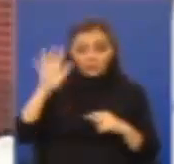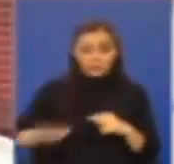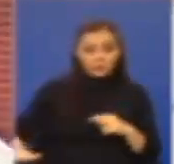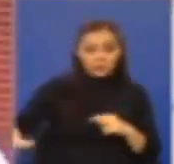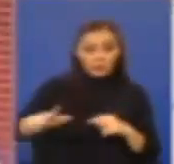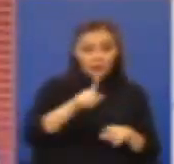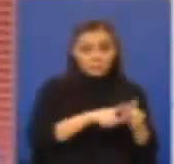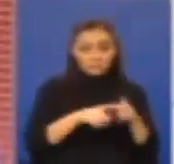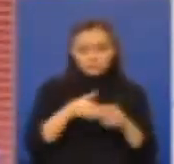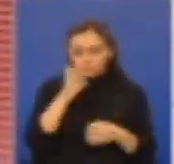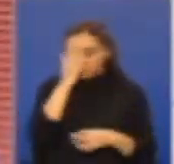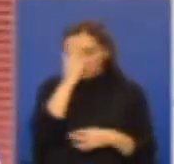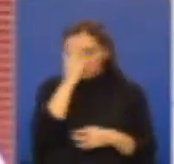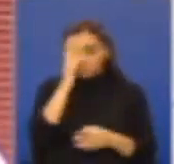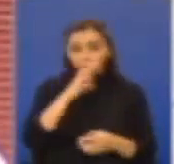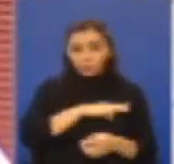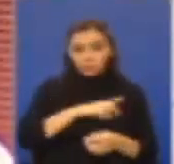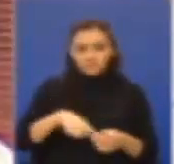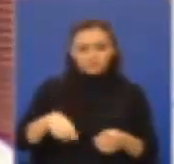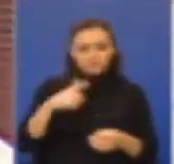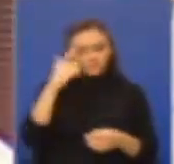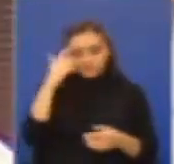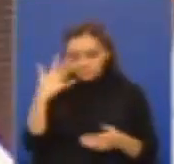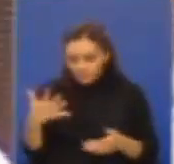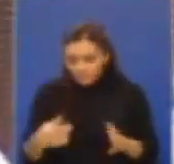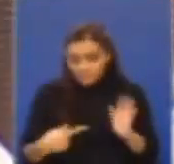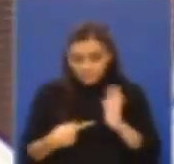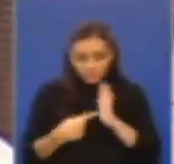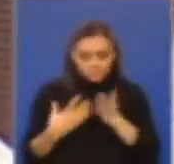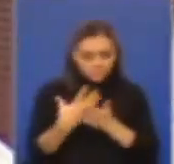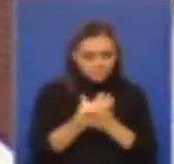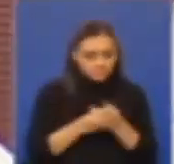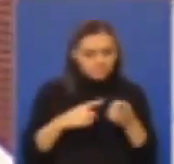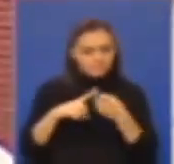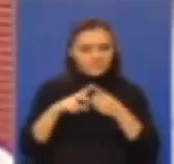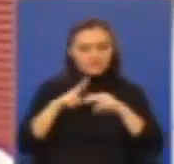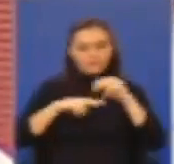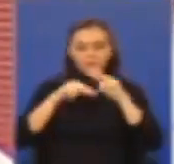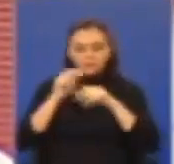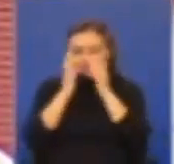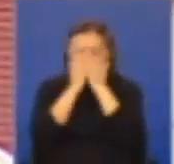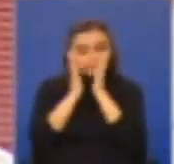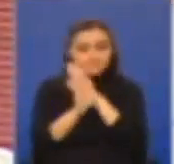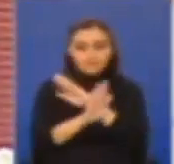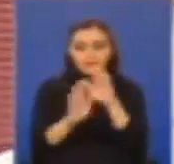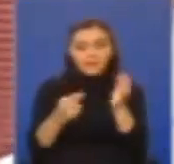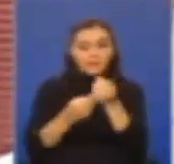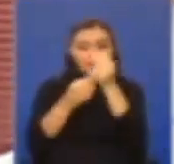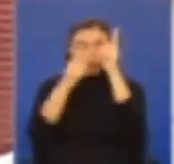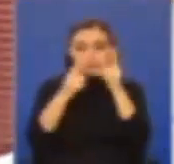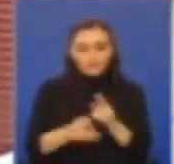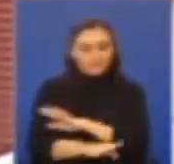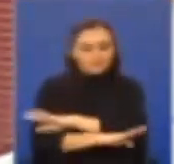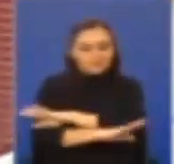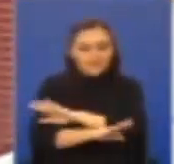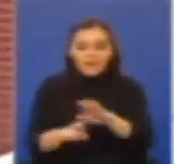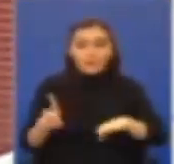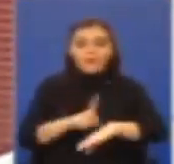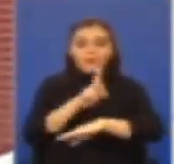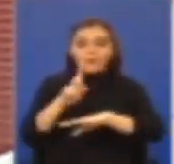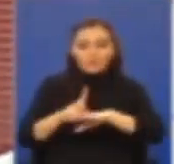carecen absolutamente de todo: rentas, estructura, institucionalidad, infraestructura y talento humano también. No hay